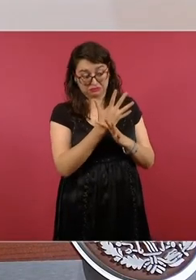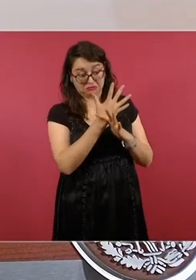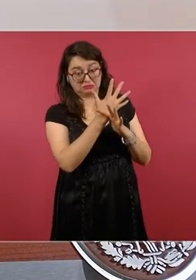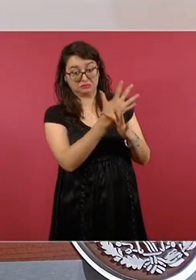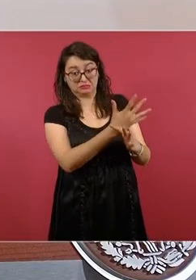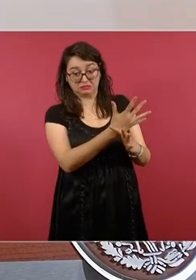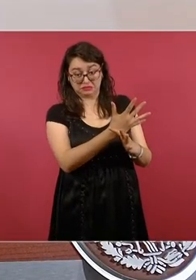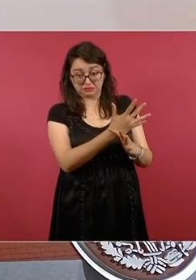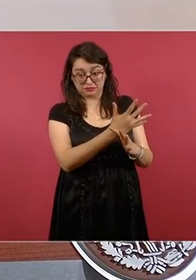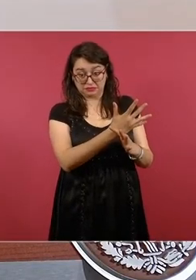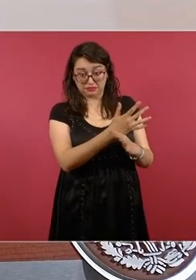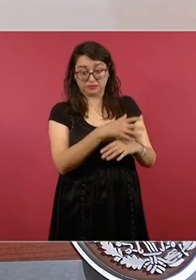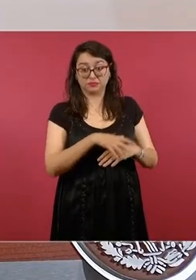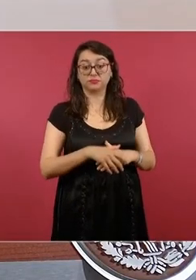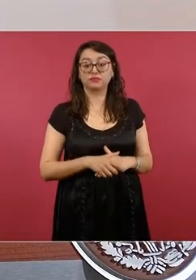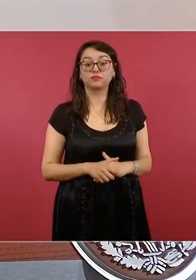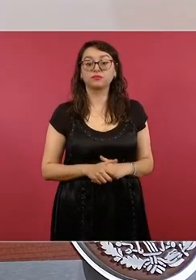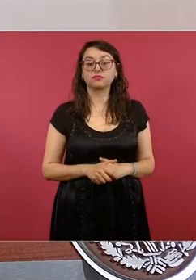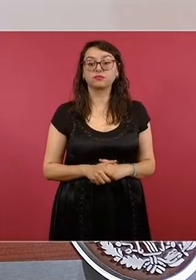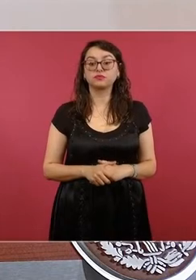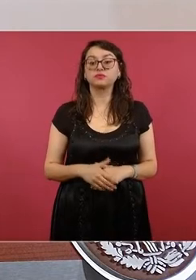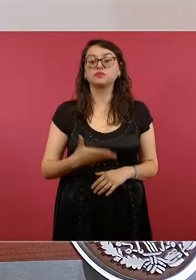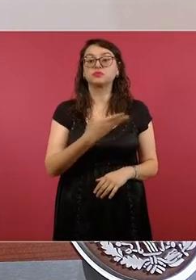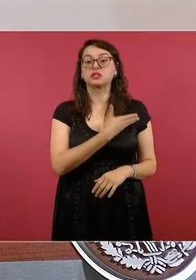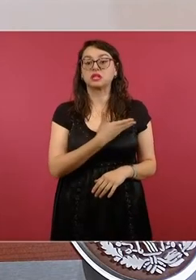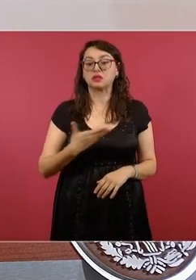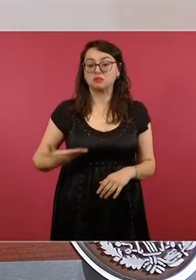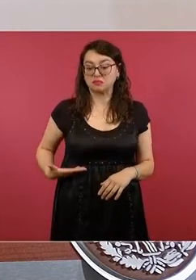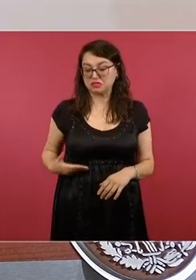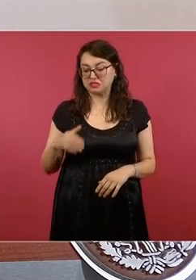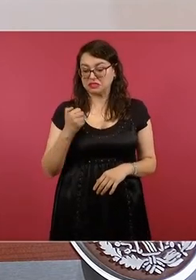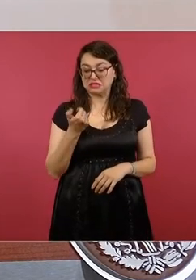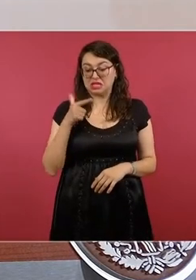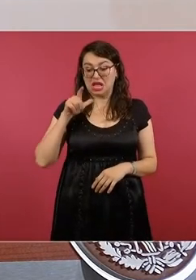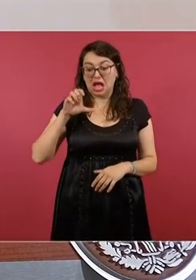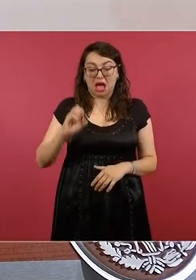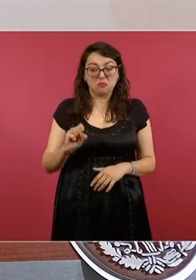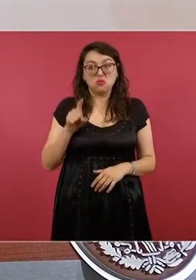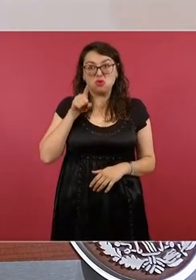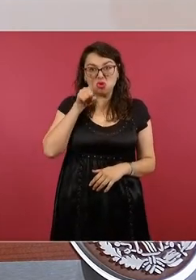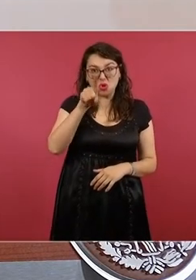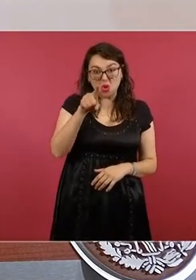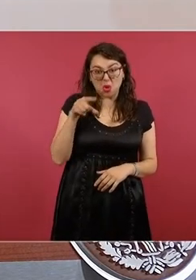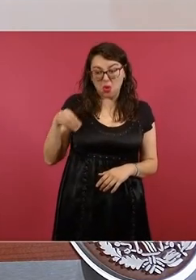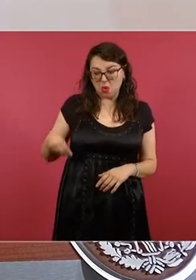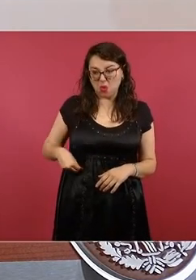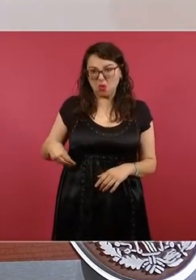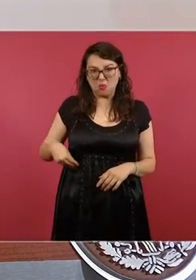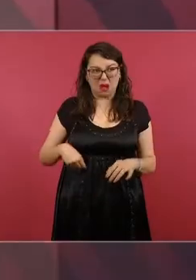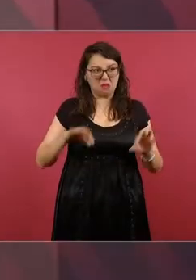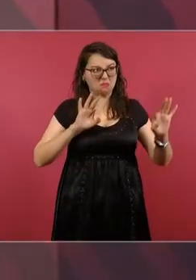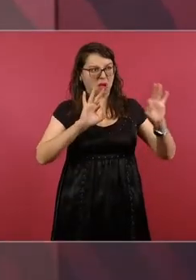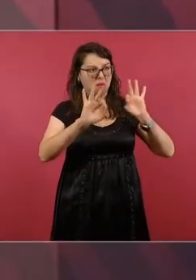la narrativa polarizadora del presidente se impone en el Estado de